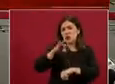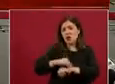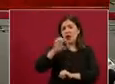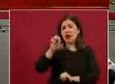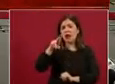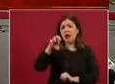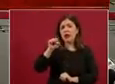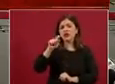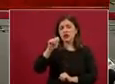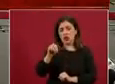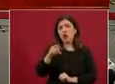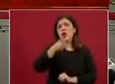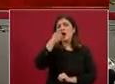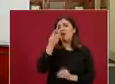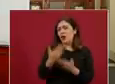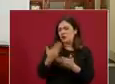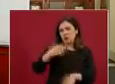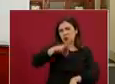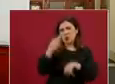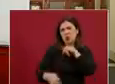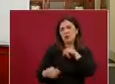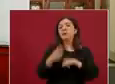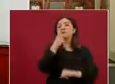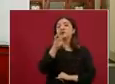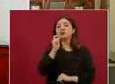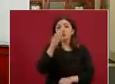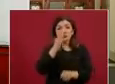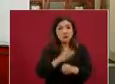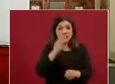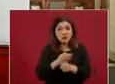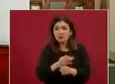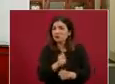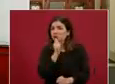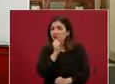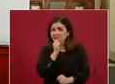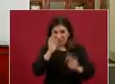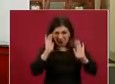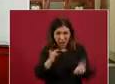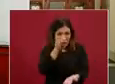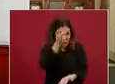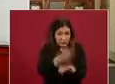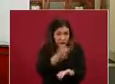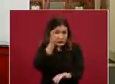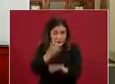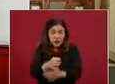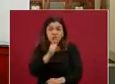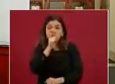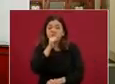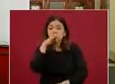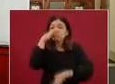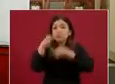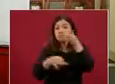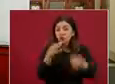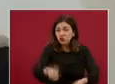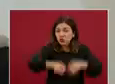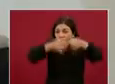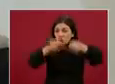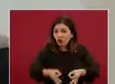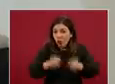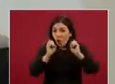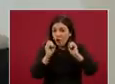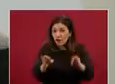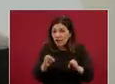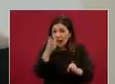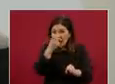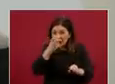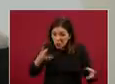Ernesto Ramírez nos comentaba la última ocasión que hasta el momento no se ha por lo menos identificado o reportado de manera oficial a